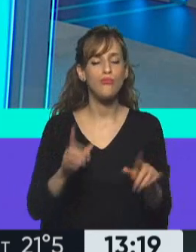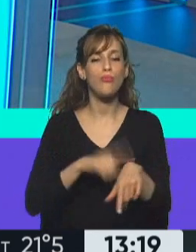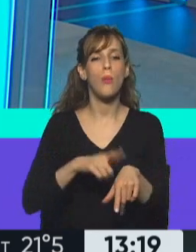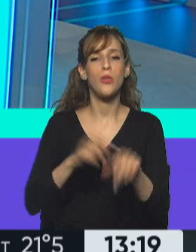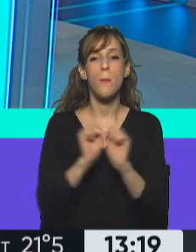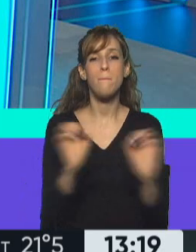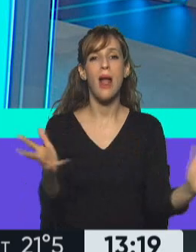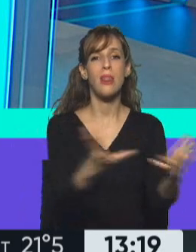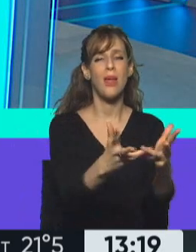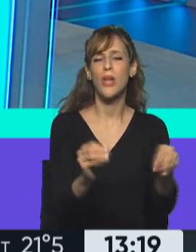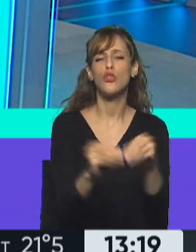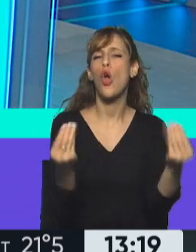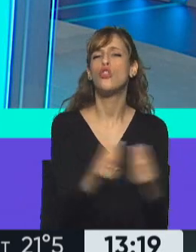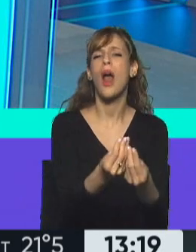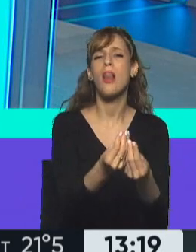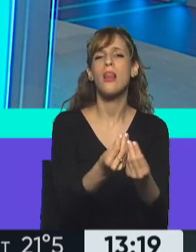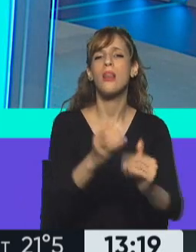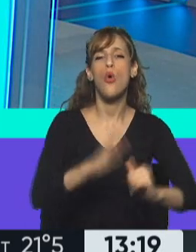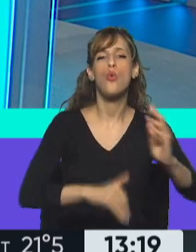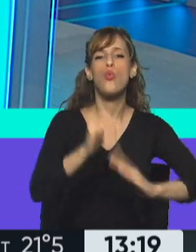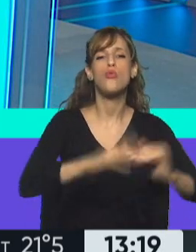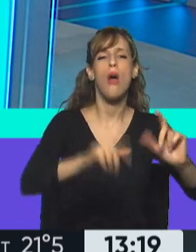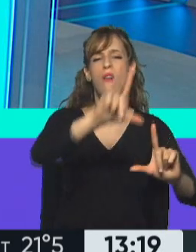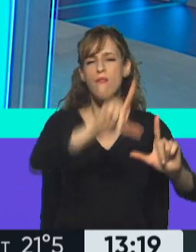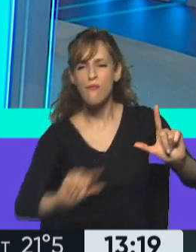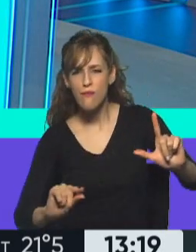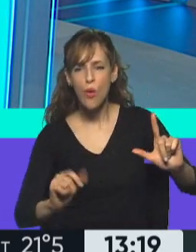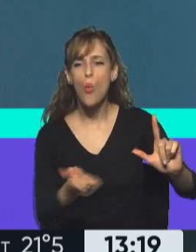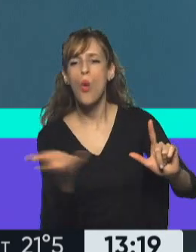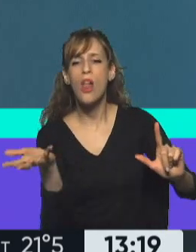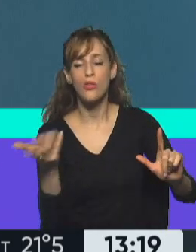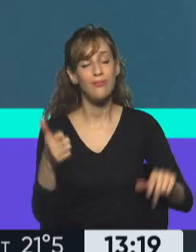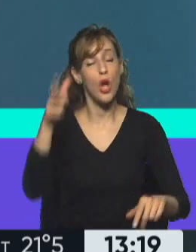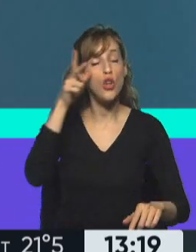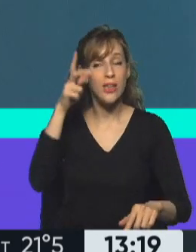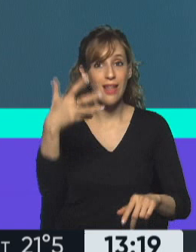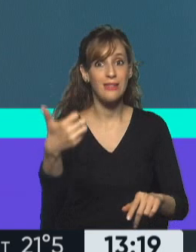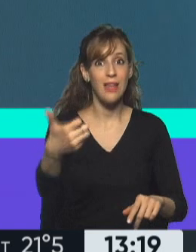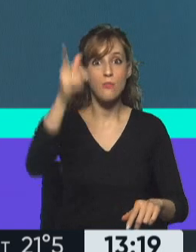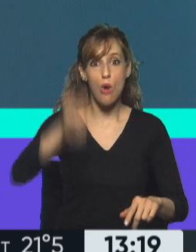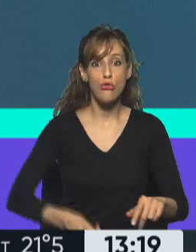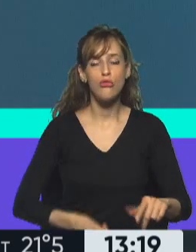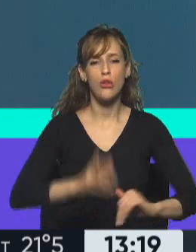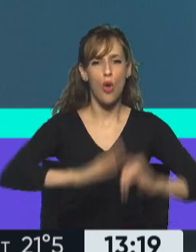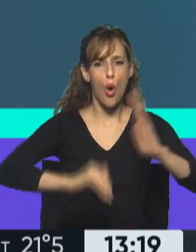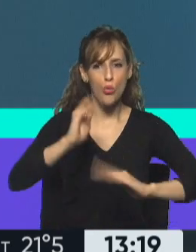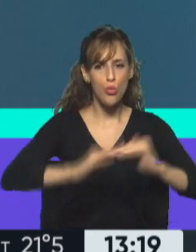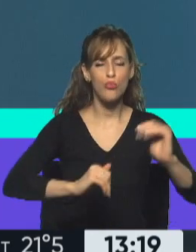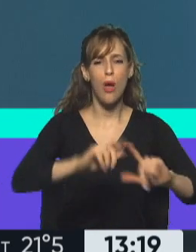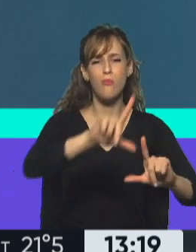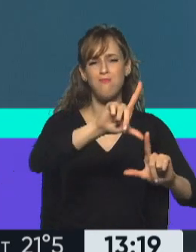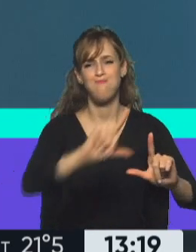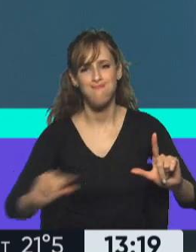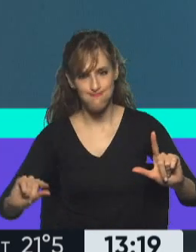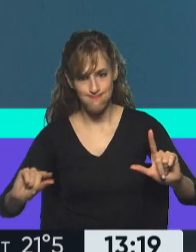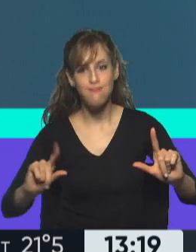¿a cuánto cayó el índice de la construcción en Argentina? Bueno, la construcción cayó un 86% según el INDEC, ¿no es cierto?,